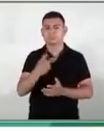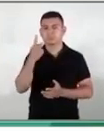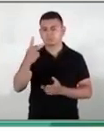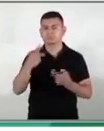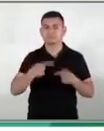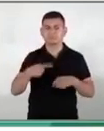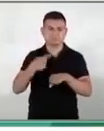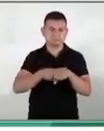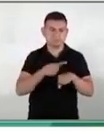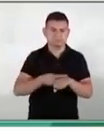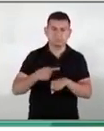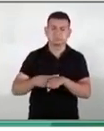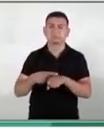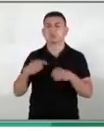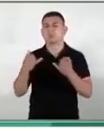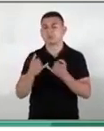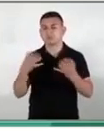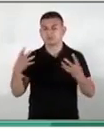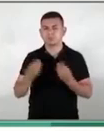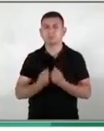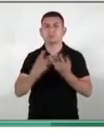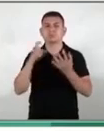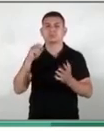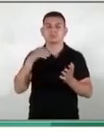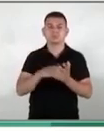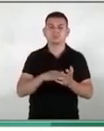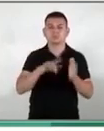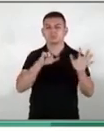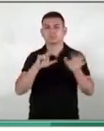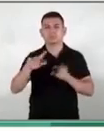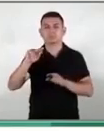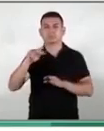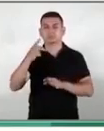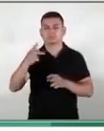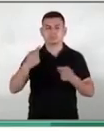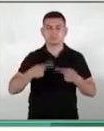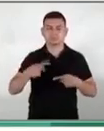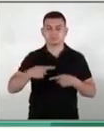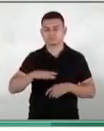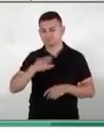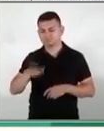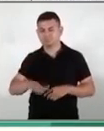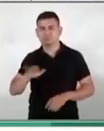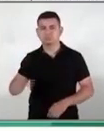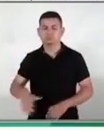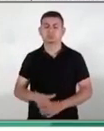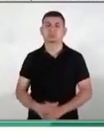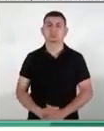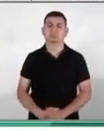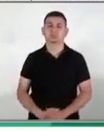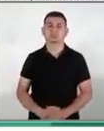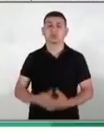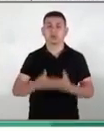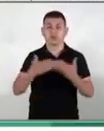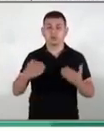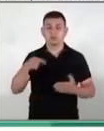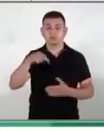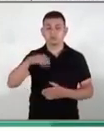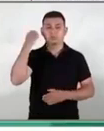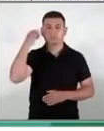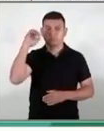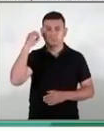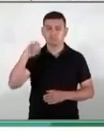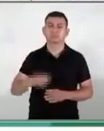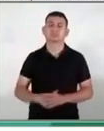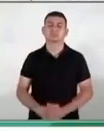175.202, también lamentablemente 20.781 defunciones. En lo relacionado al panorama